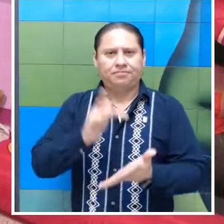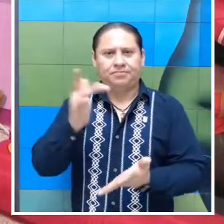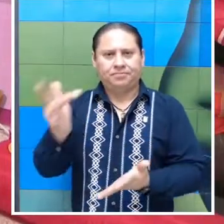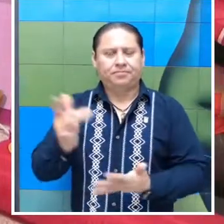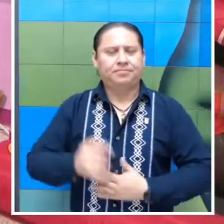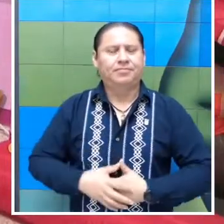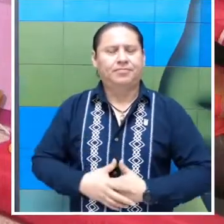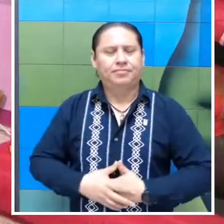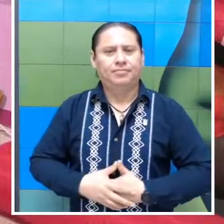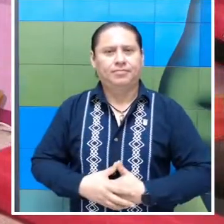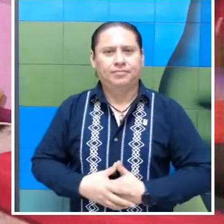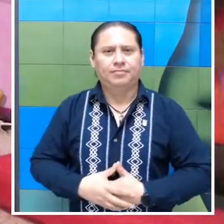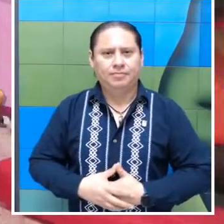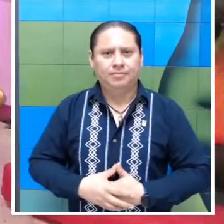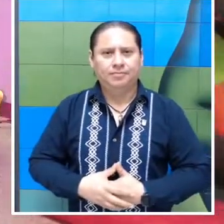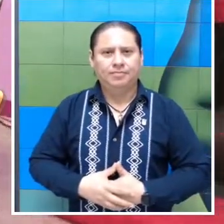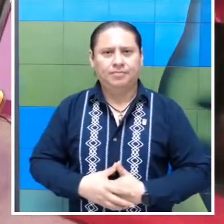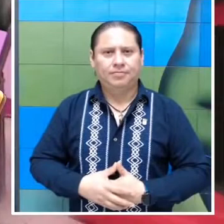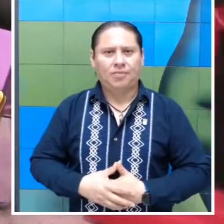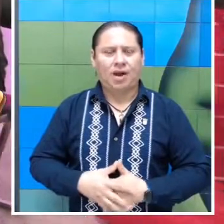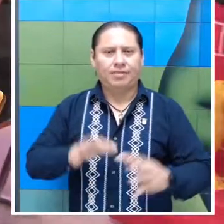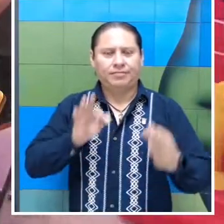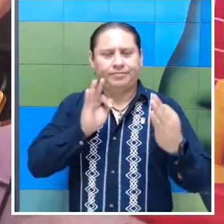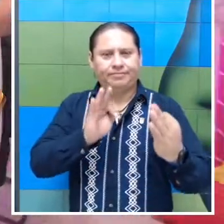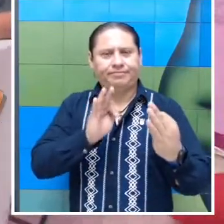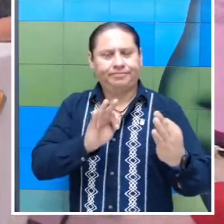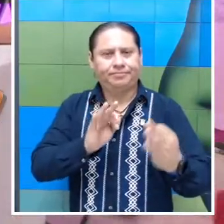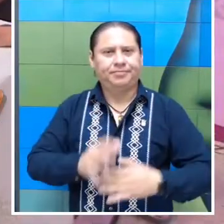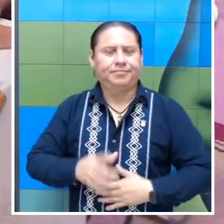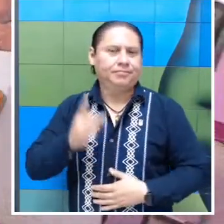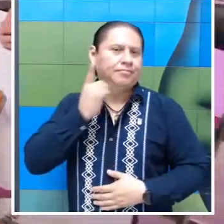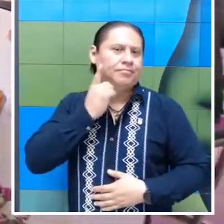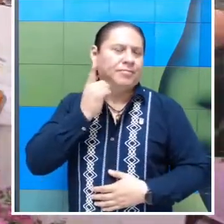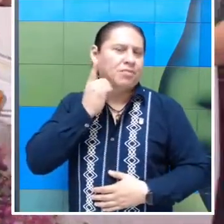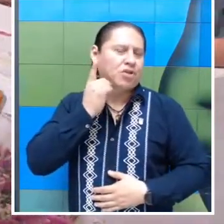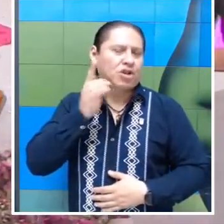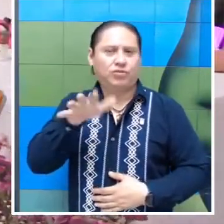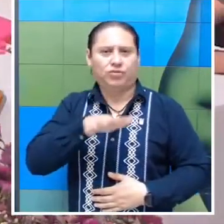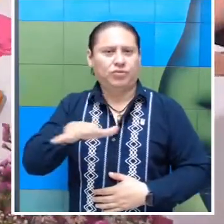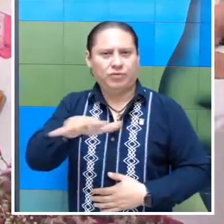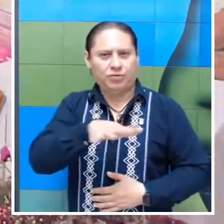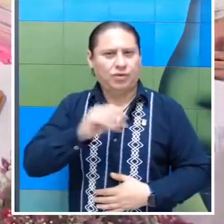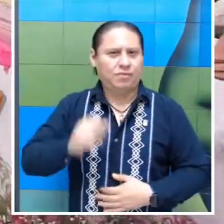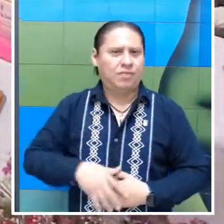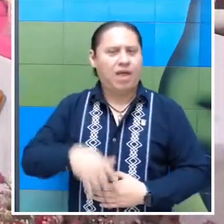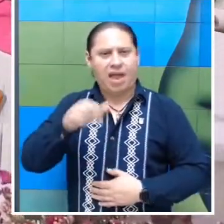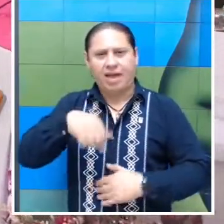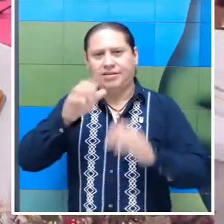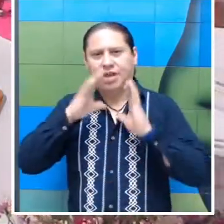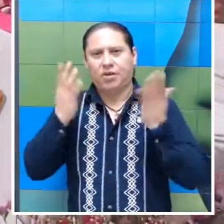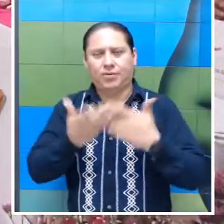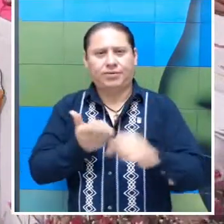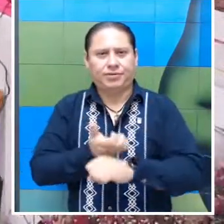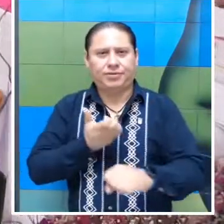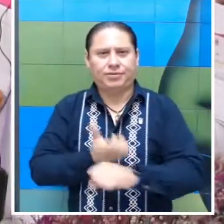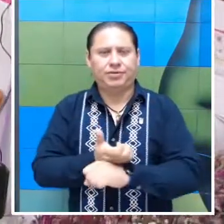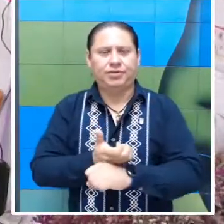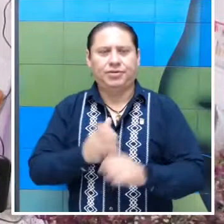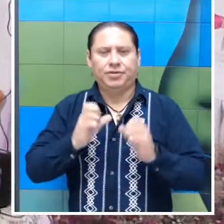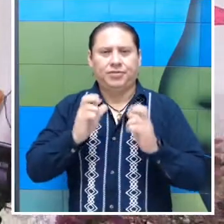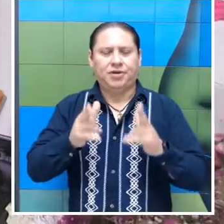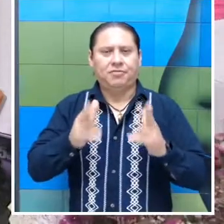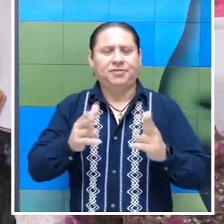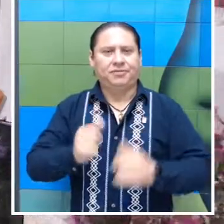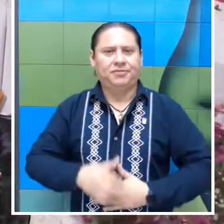Agradecemos, por supuesto, la agradable presencia de diputadas y diputados de este honorable Congreso